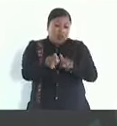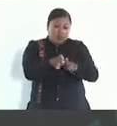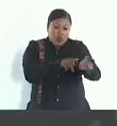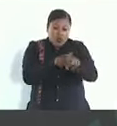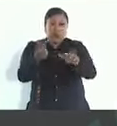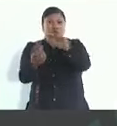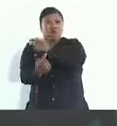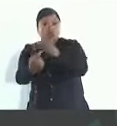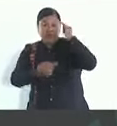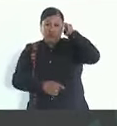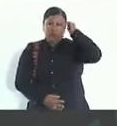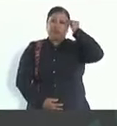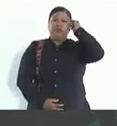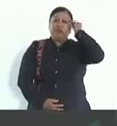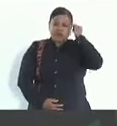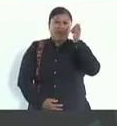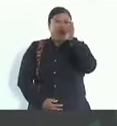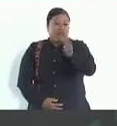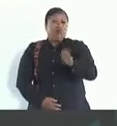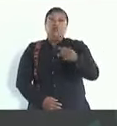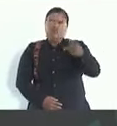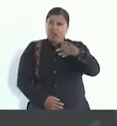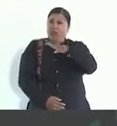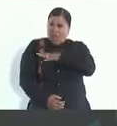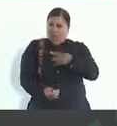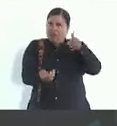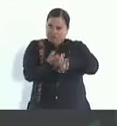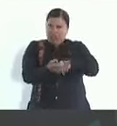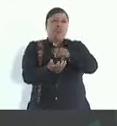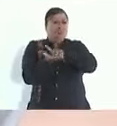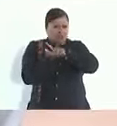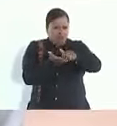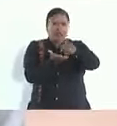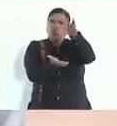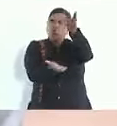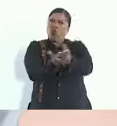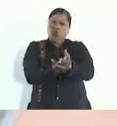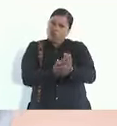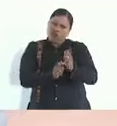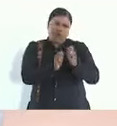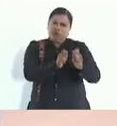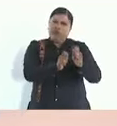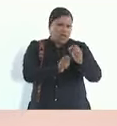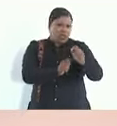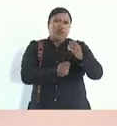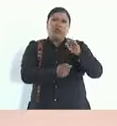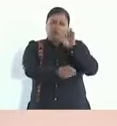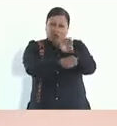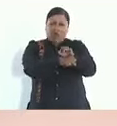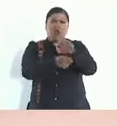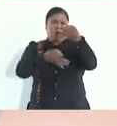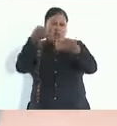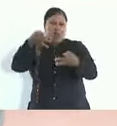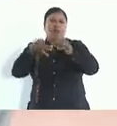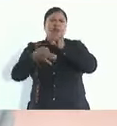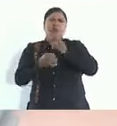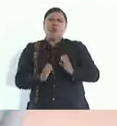comunidades indígenas como sujetos de derecho público, con personalidad jurídica y patrimonio